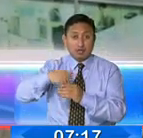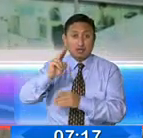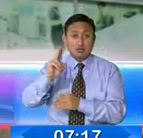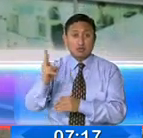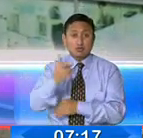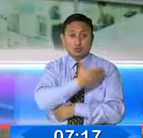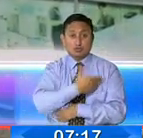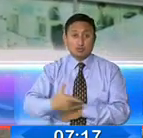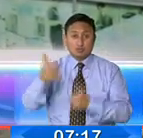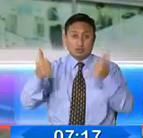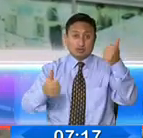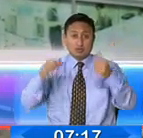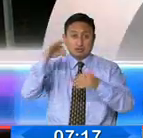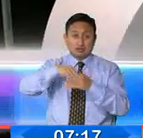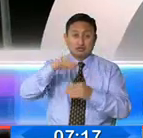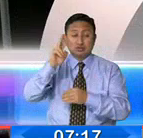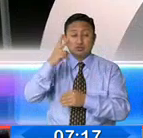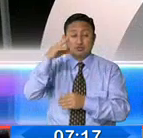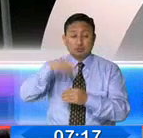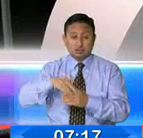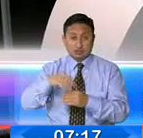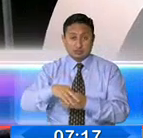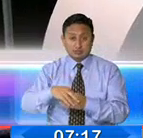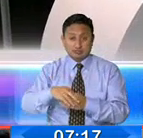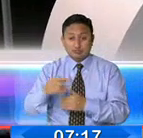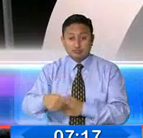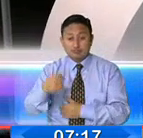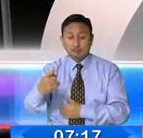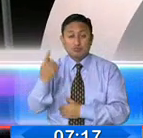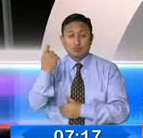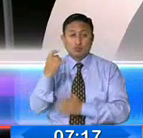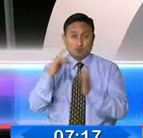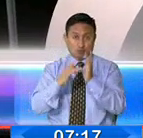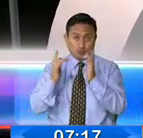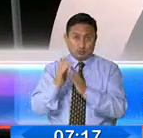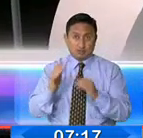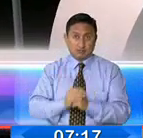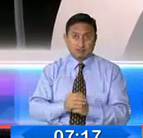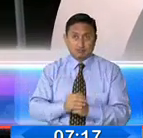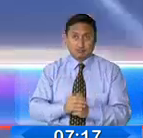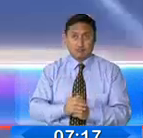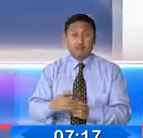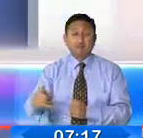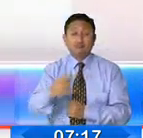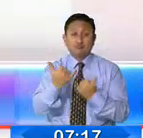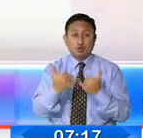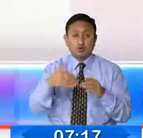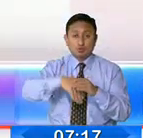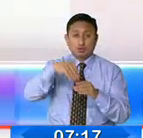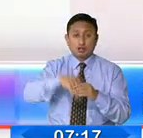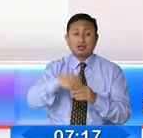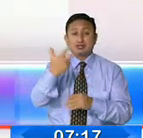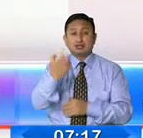presidencial para las elecciones de la segunda vuelta que se realizará el 11 de abril. En total, el IGM imprimió